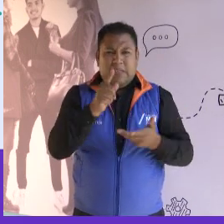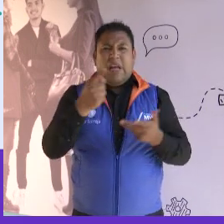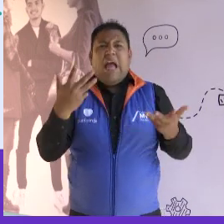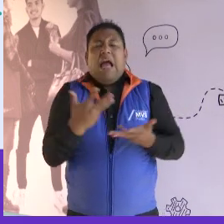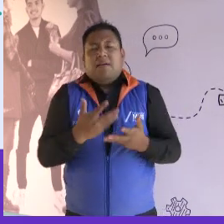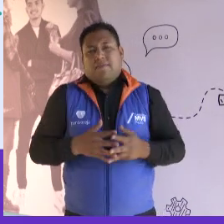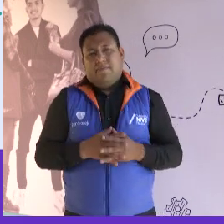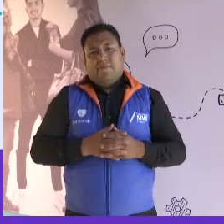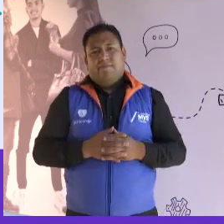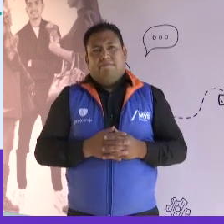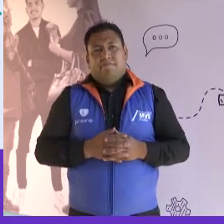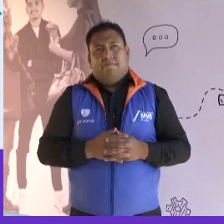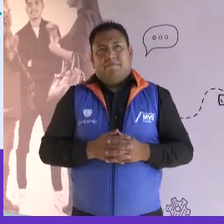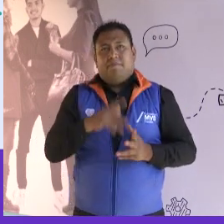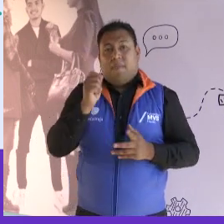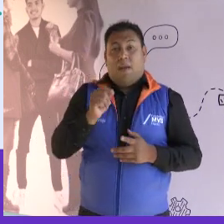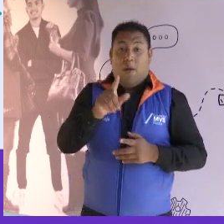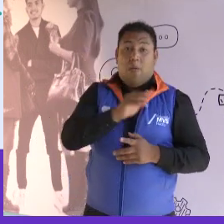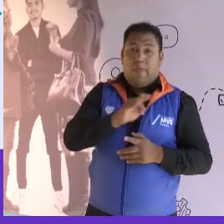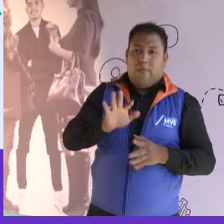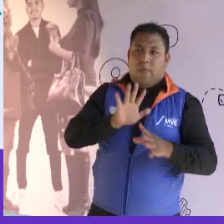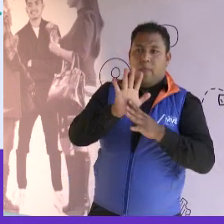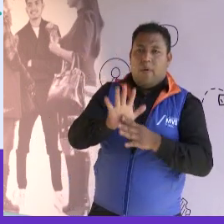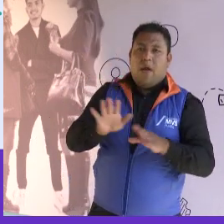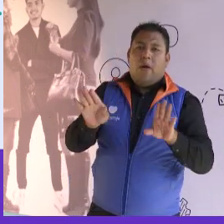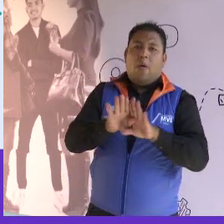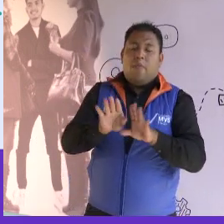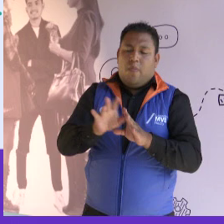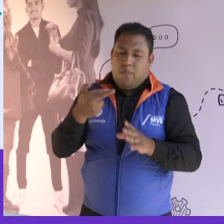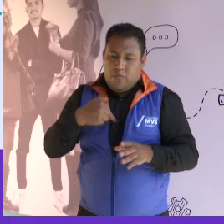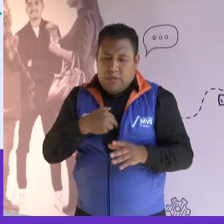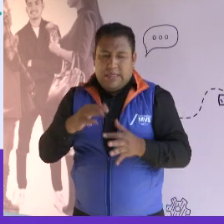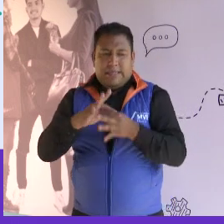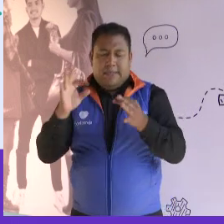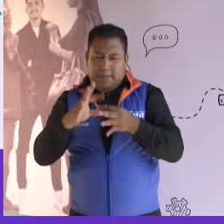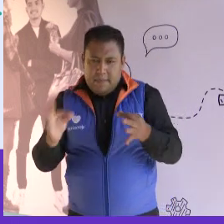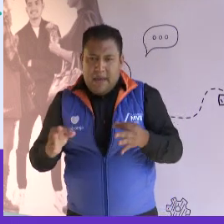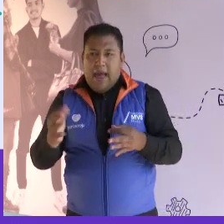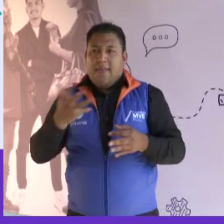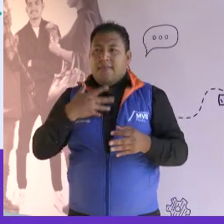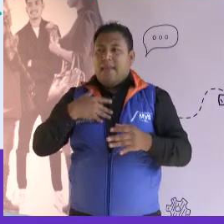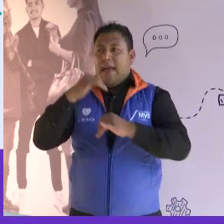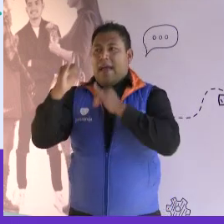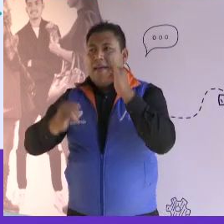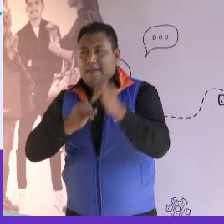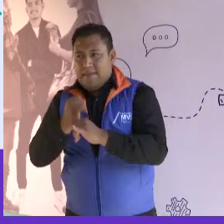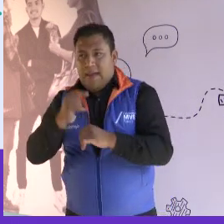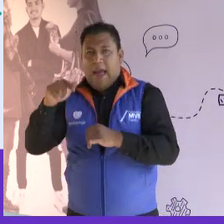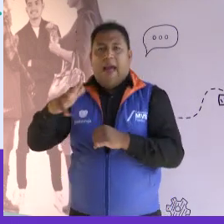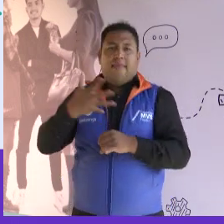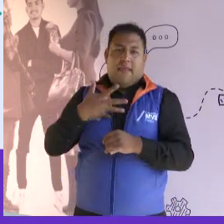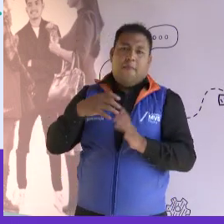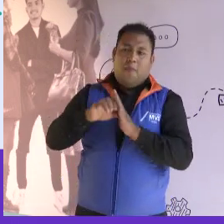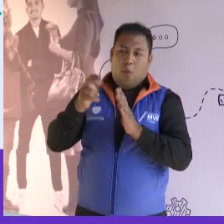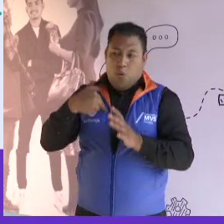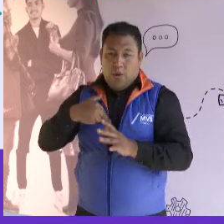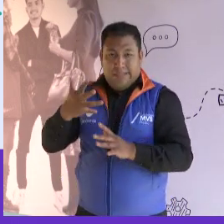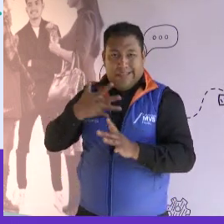el mostrar como respaldo de cooperación internacional, de organizaciones como CEMEFI, de